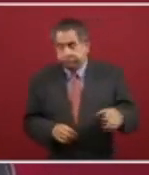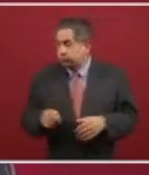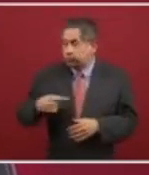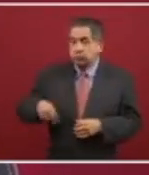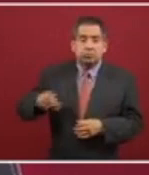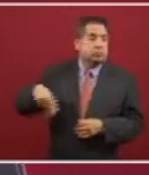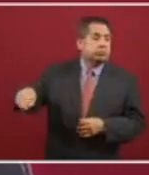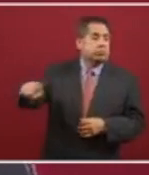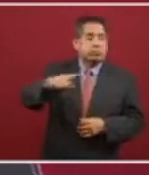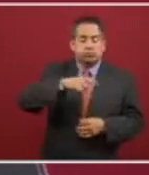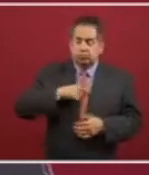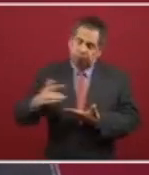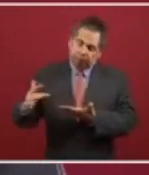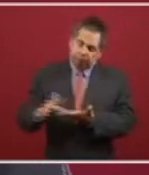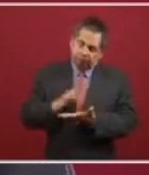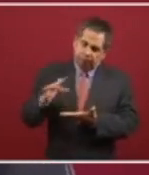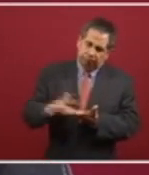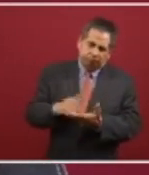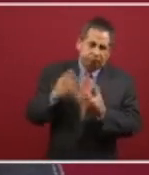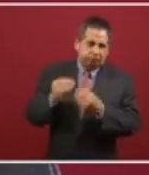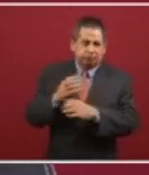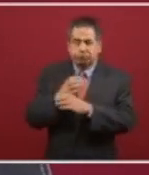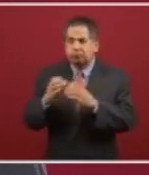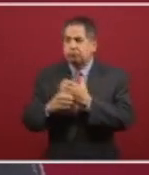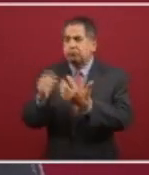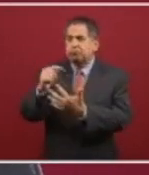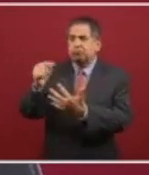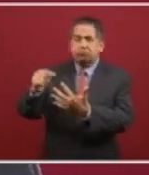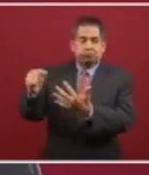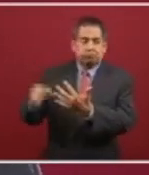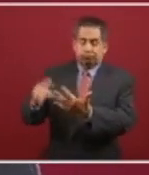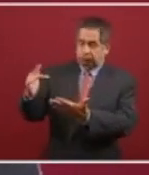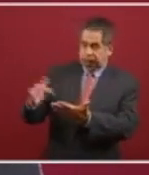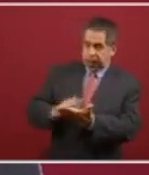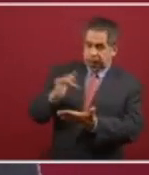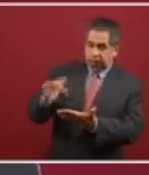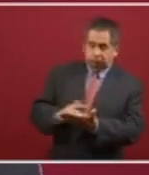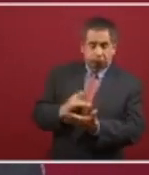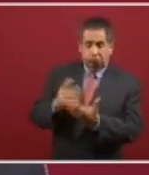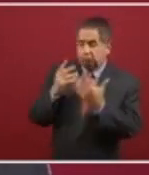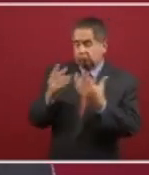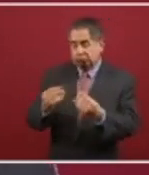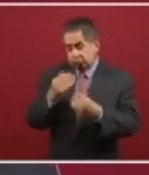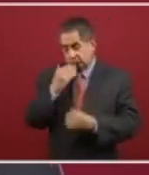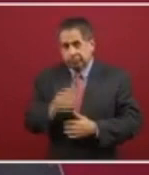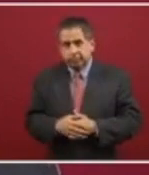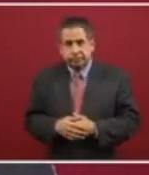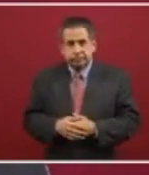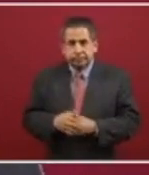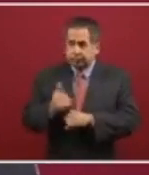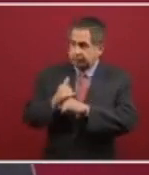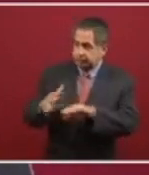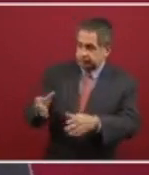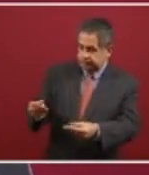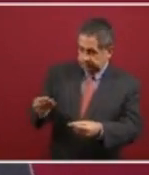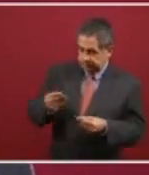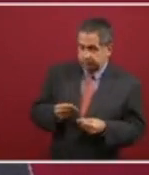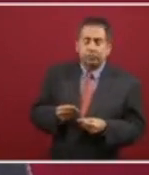mucho apoyo de todos los sectores, y tengo información